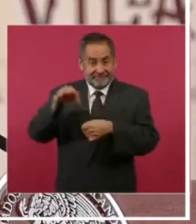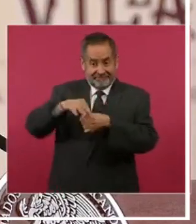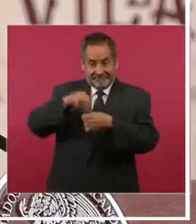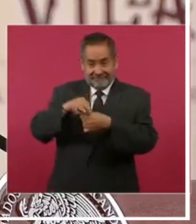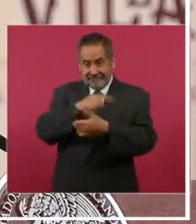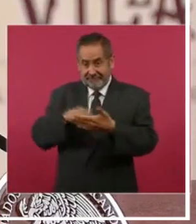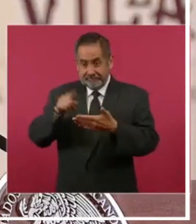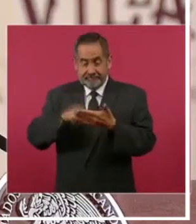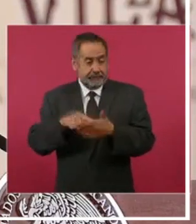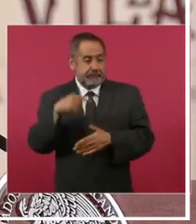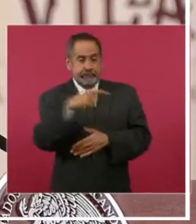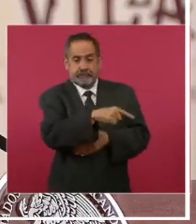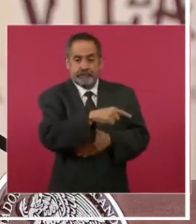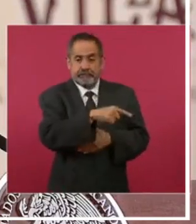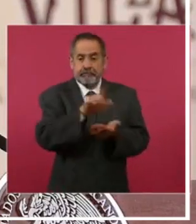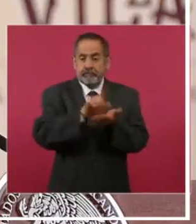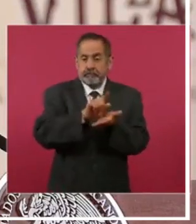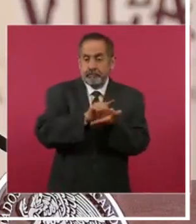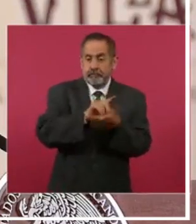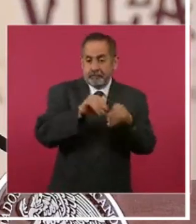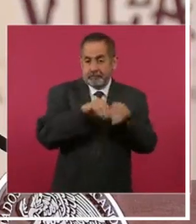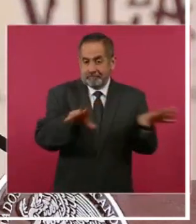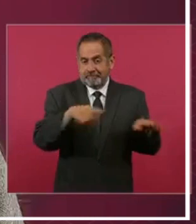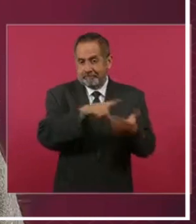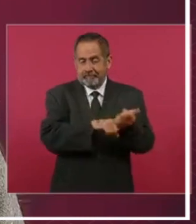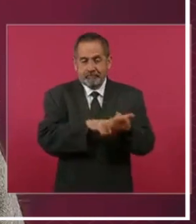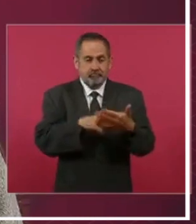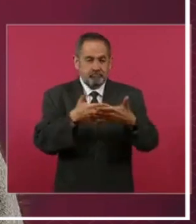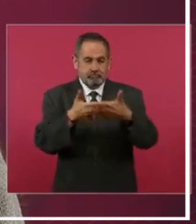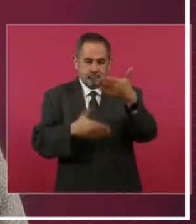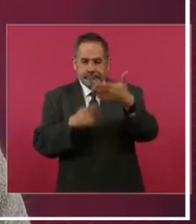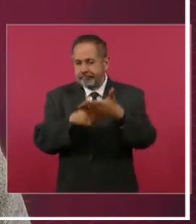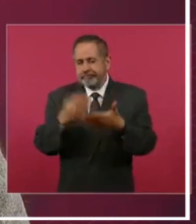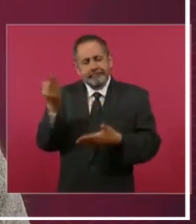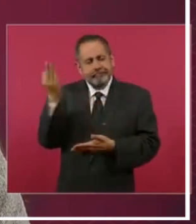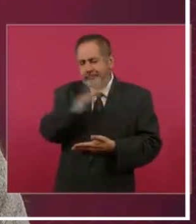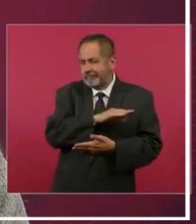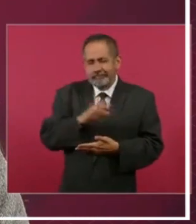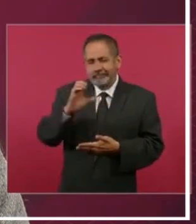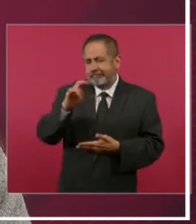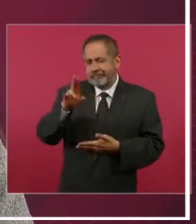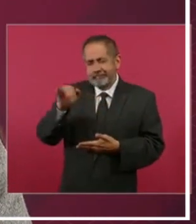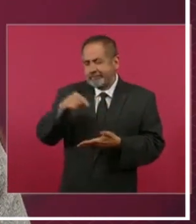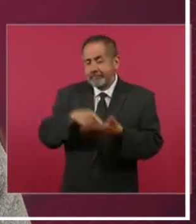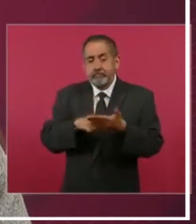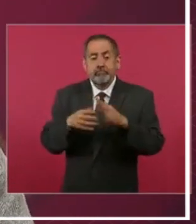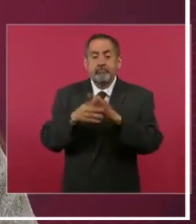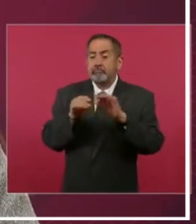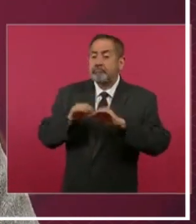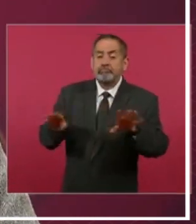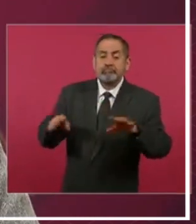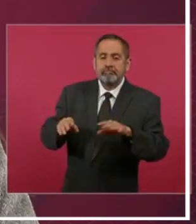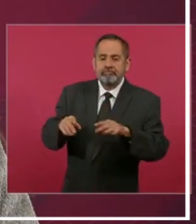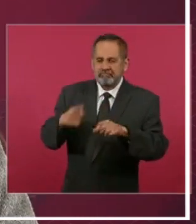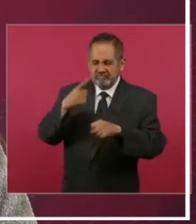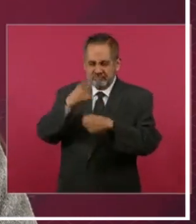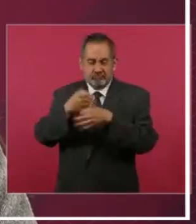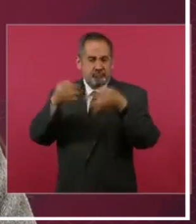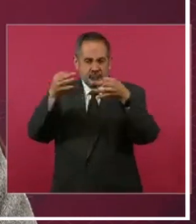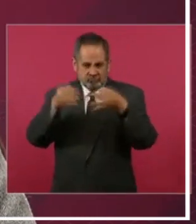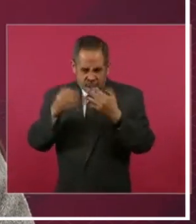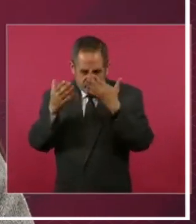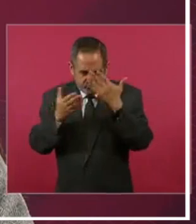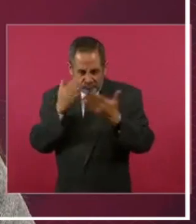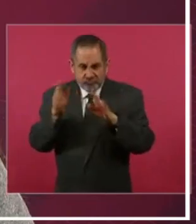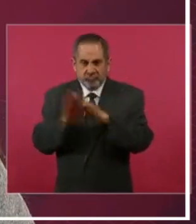publicó en su cuenta de Twitter un documento falso del CNI con la leyenda, primer análisis oficial de